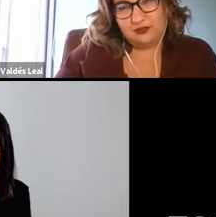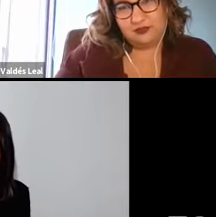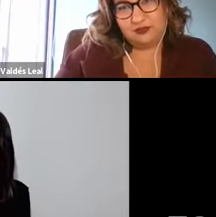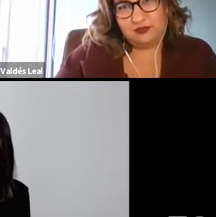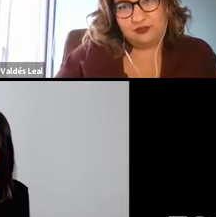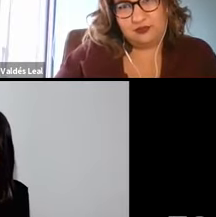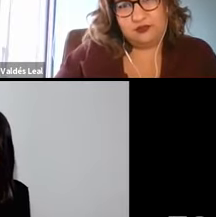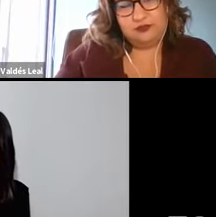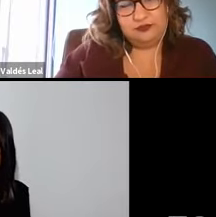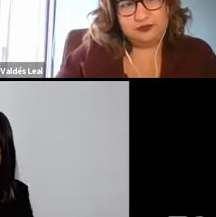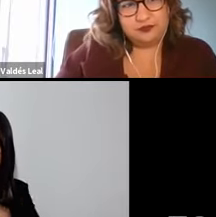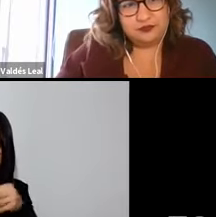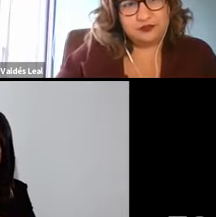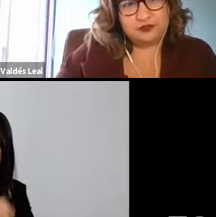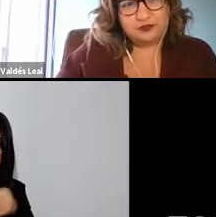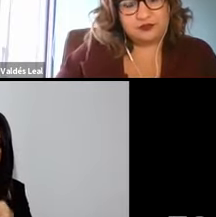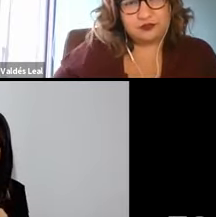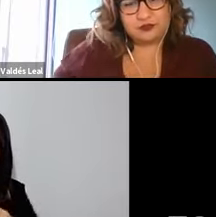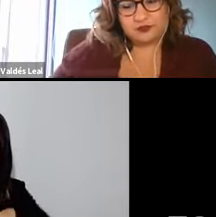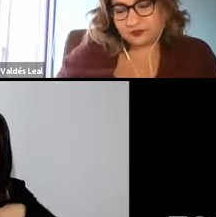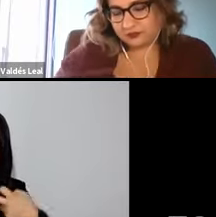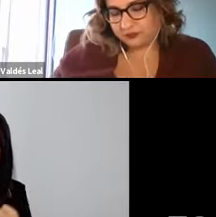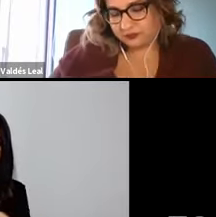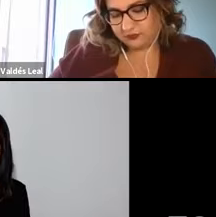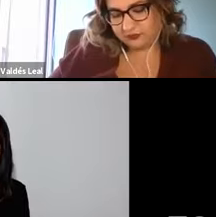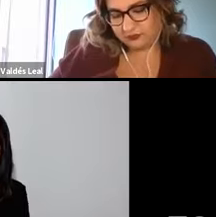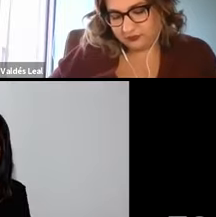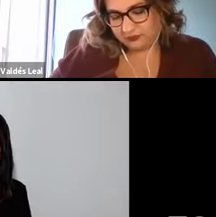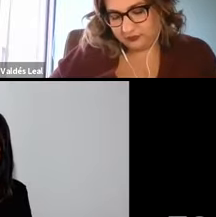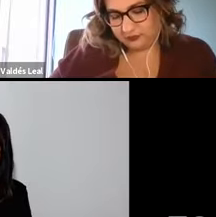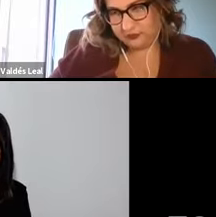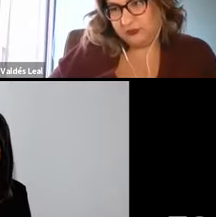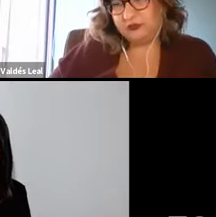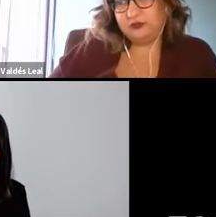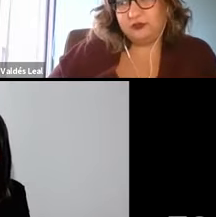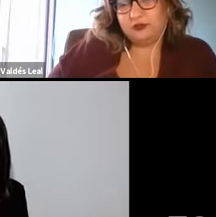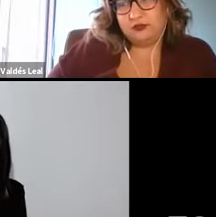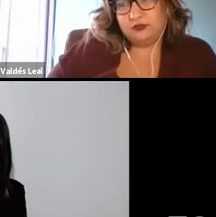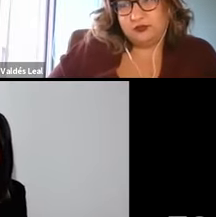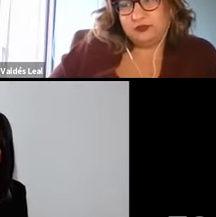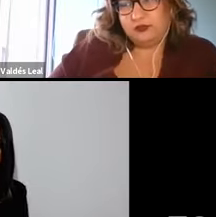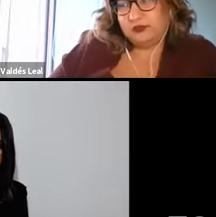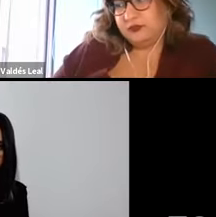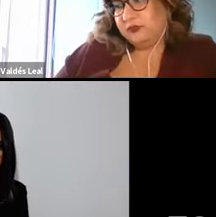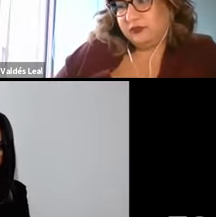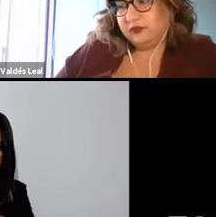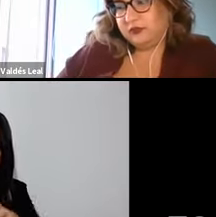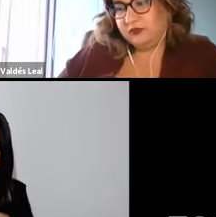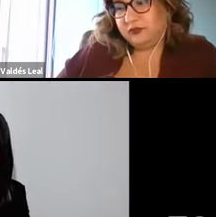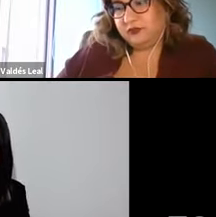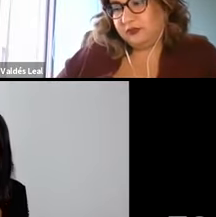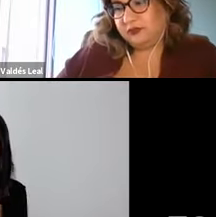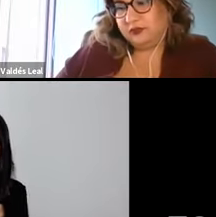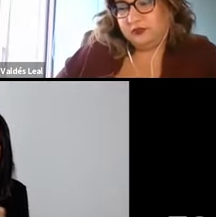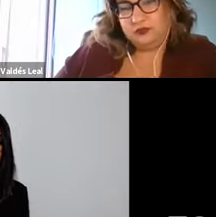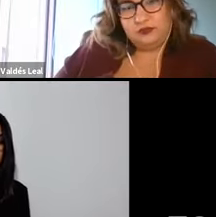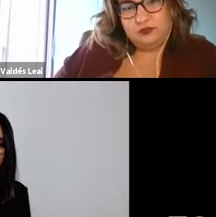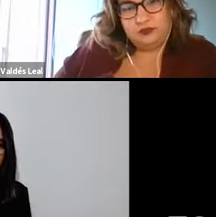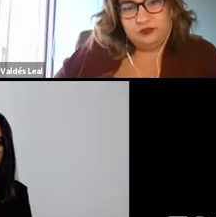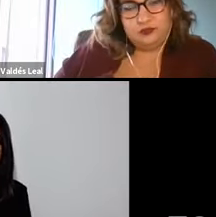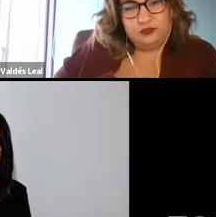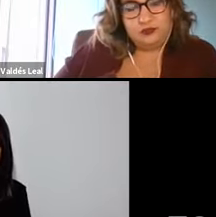colegiado en materia administrativa del segundo circuito. Y finalmente nos acompaña Cecilia del Refugio Palomo,